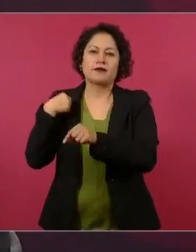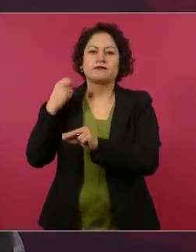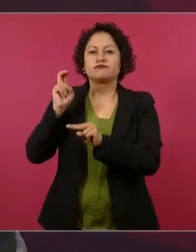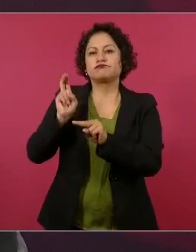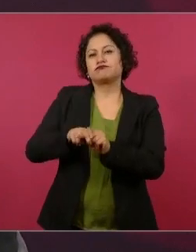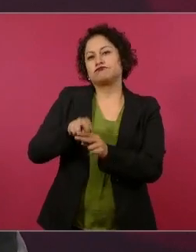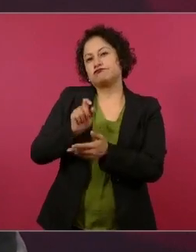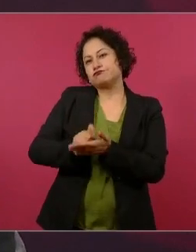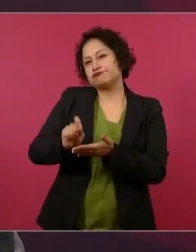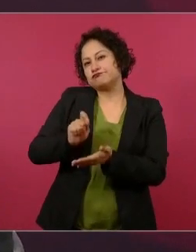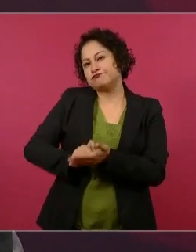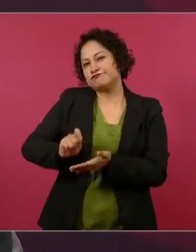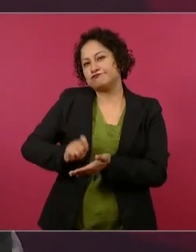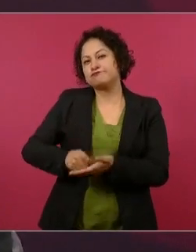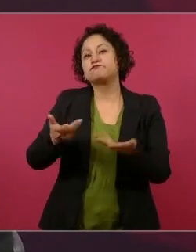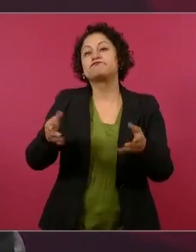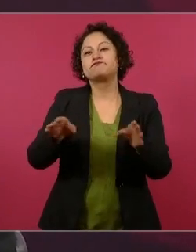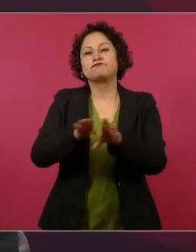¿Cómo ven?